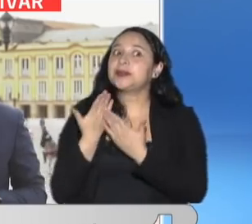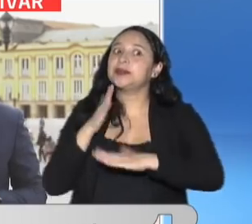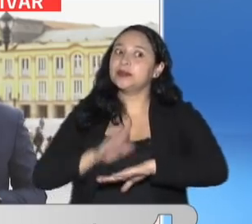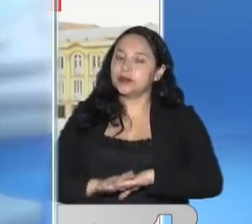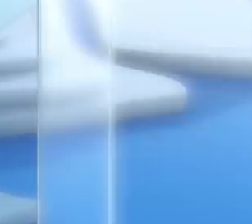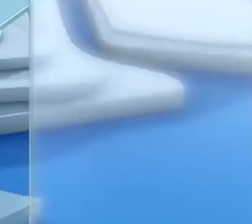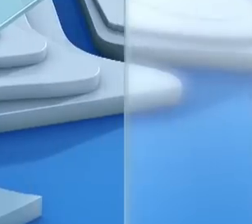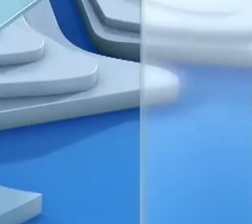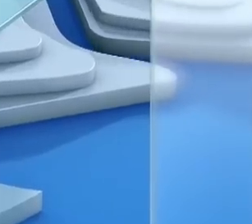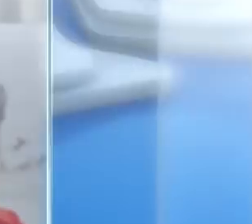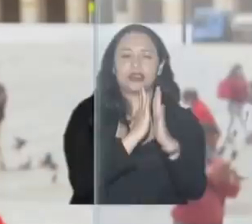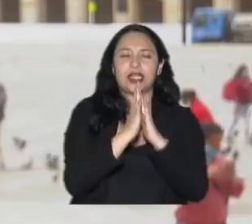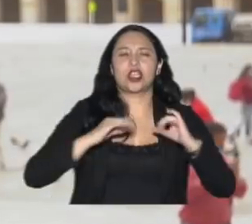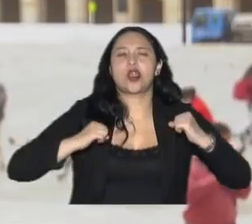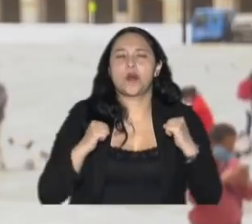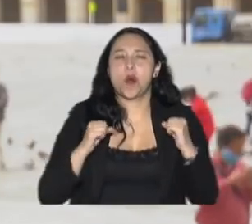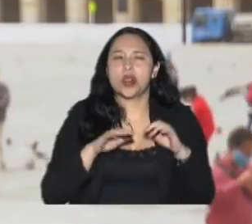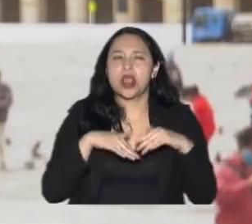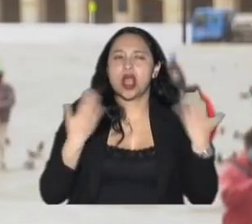capital?